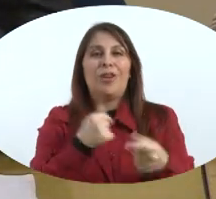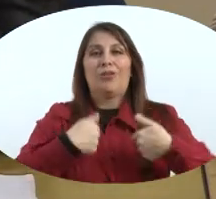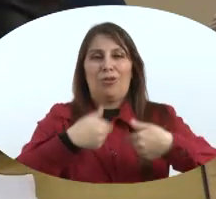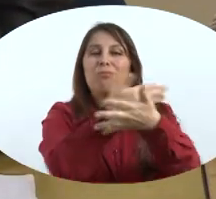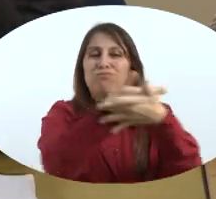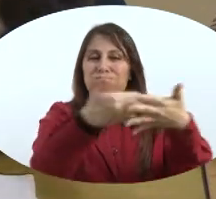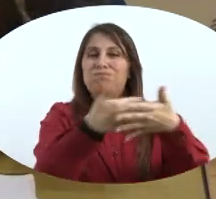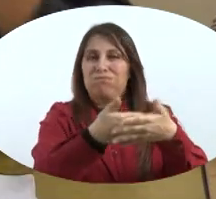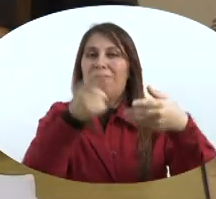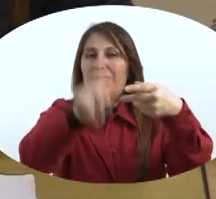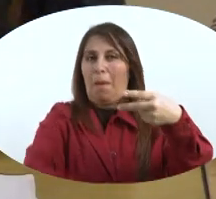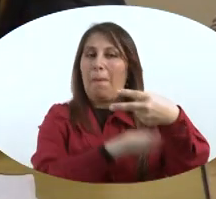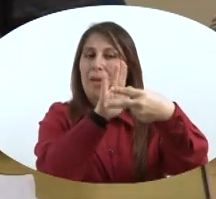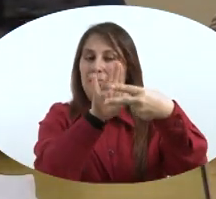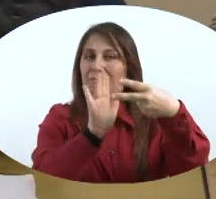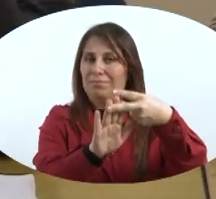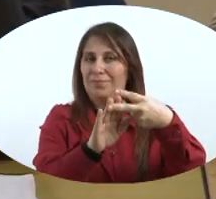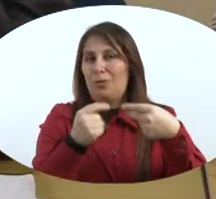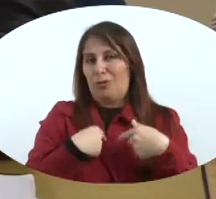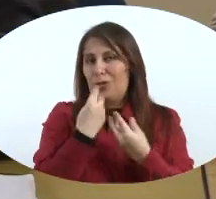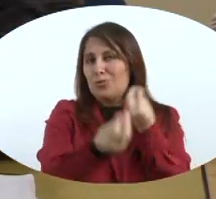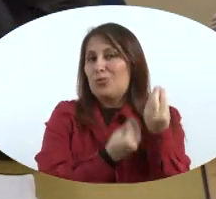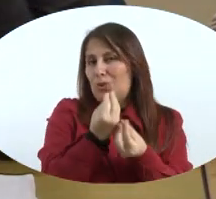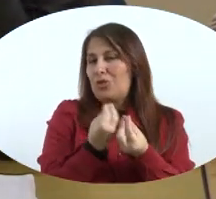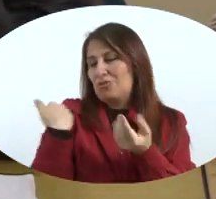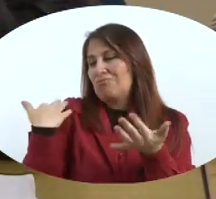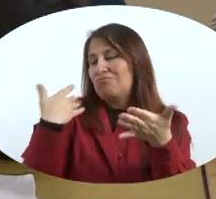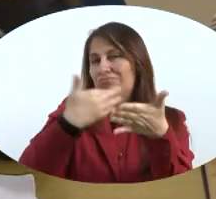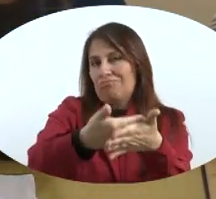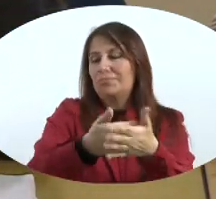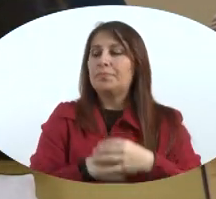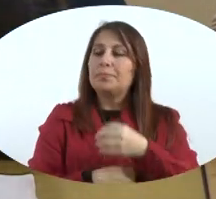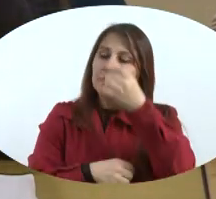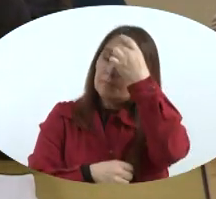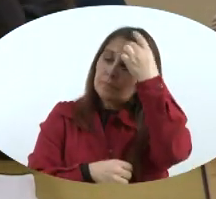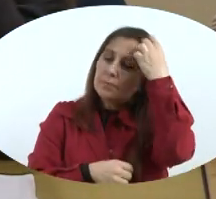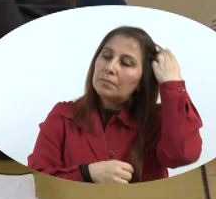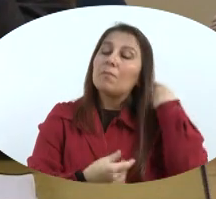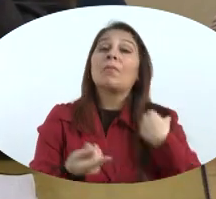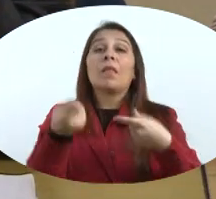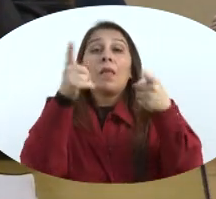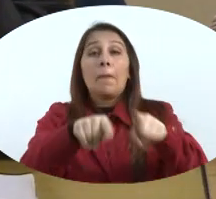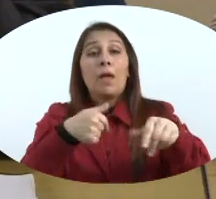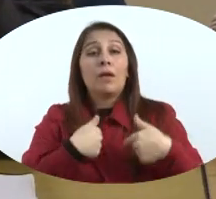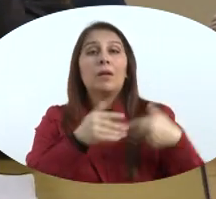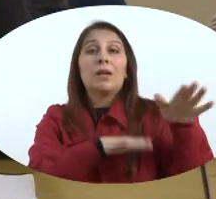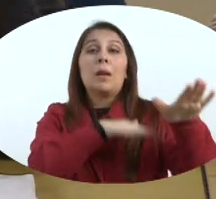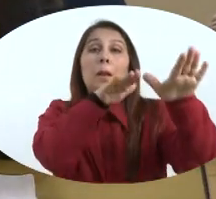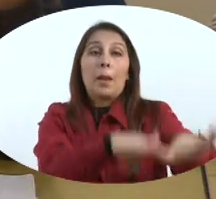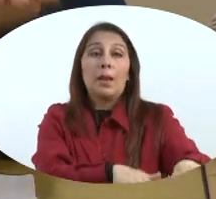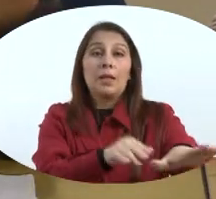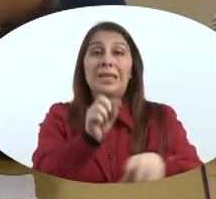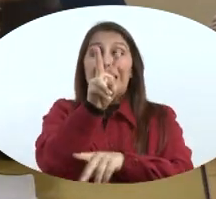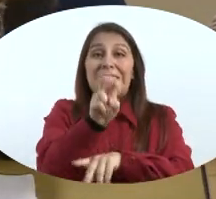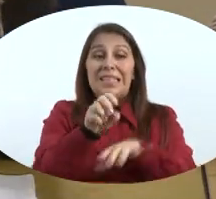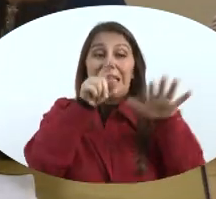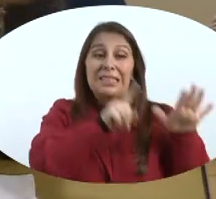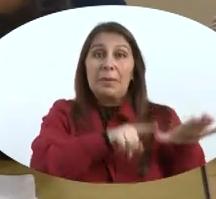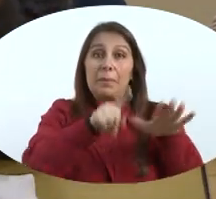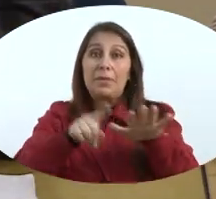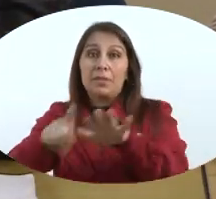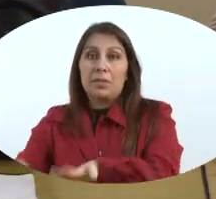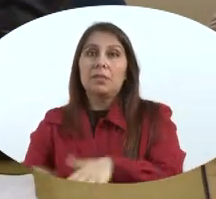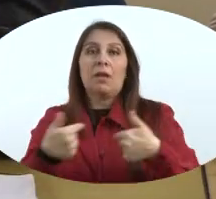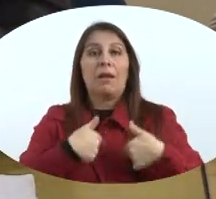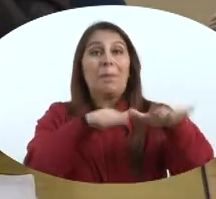digamos cómo es lo que lo que he venido realizando también ha sido representante durante siete semestres consecutivos pues